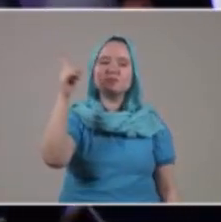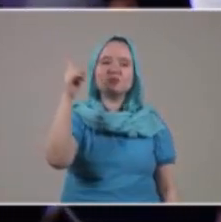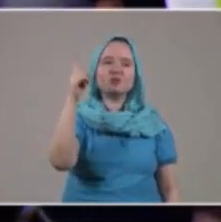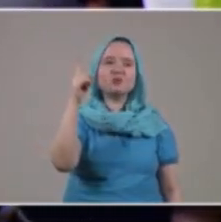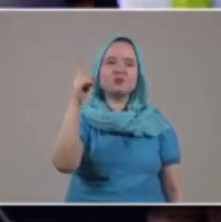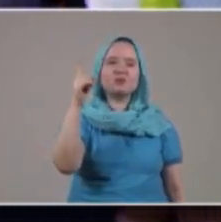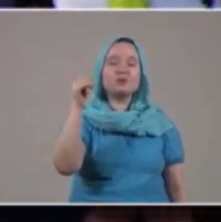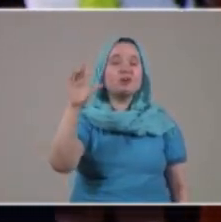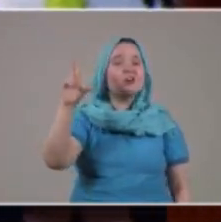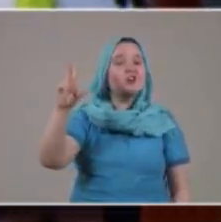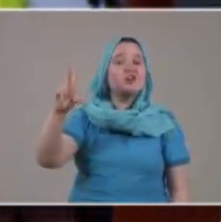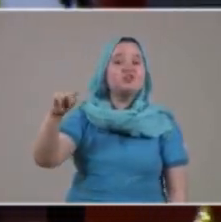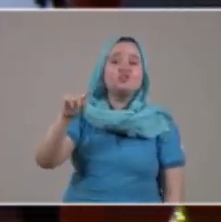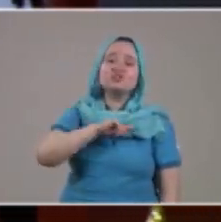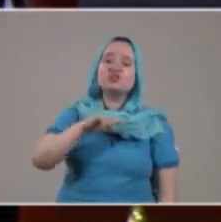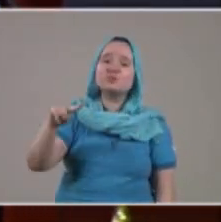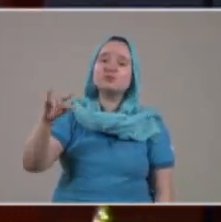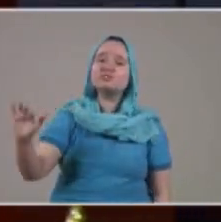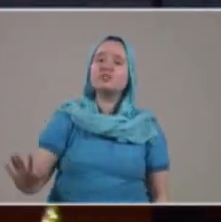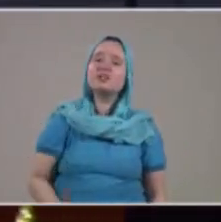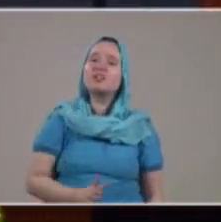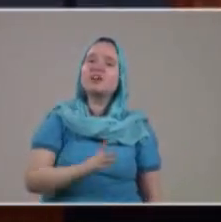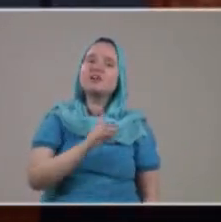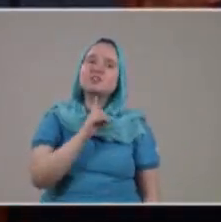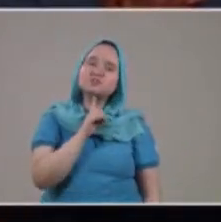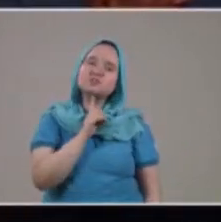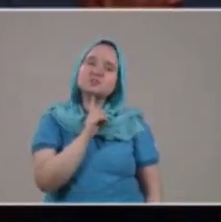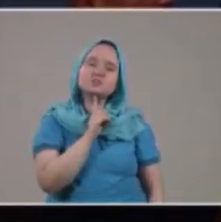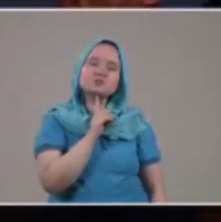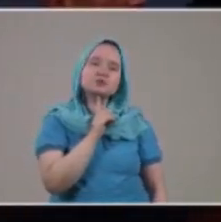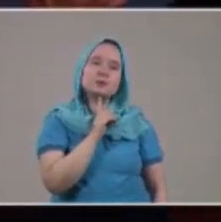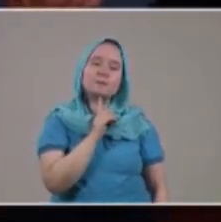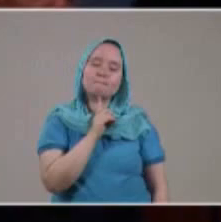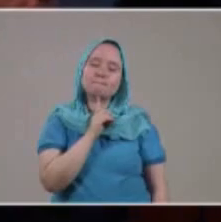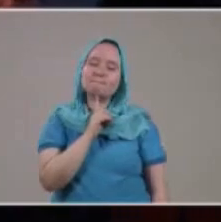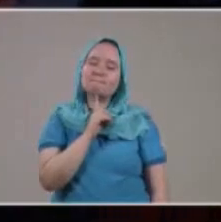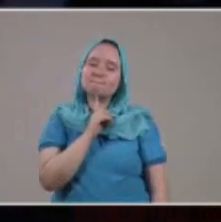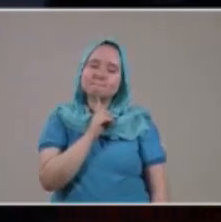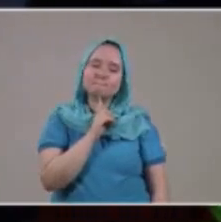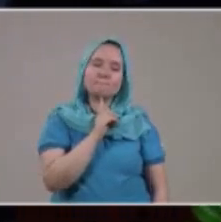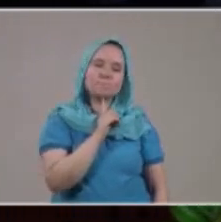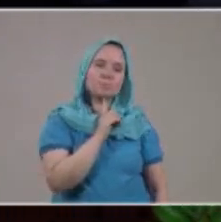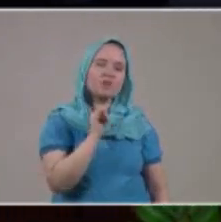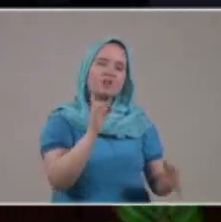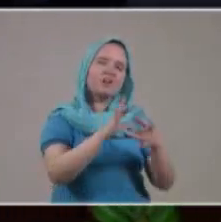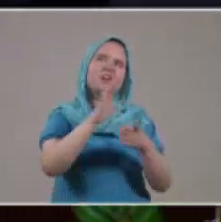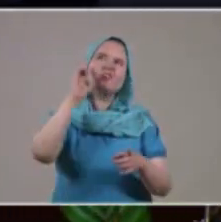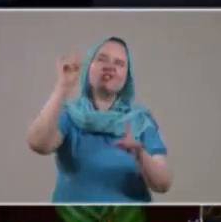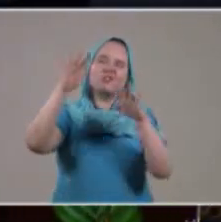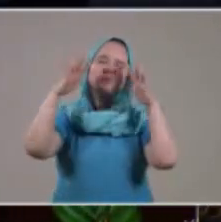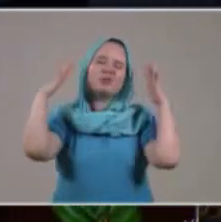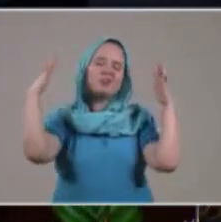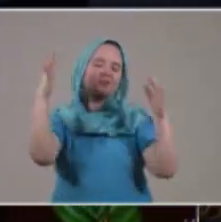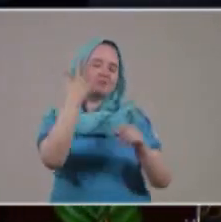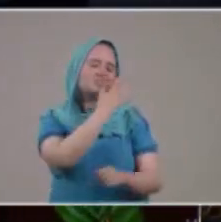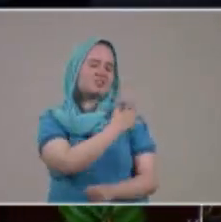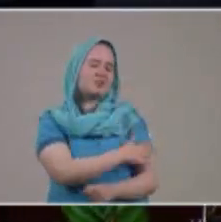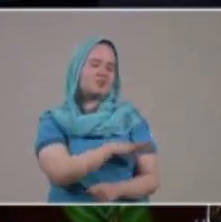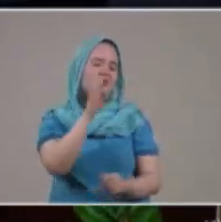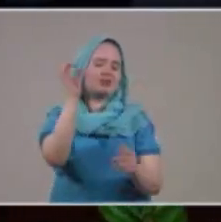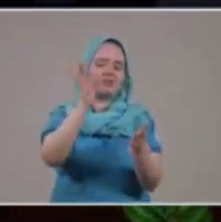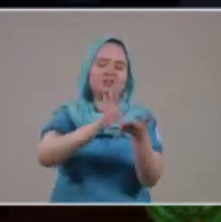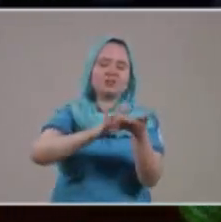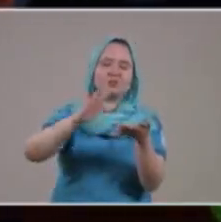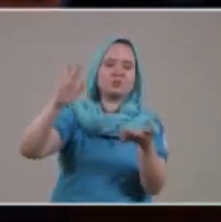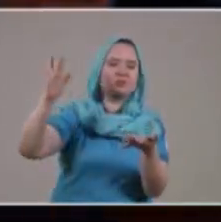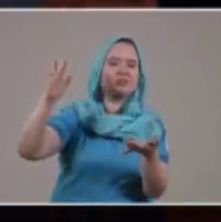Somos inmerecedores, de su gracia, de su gloria, de su